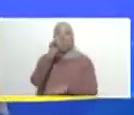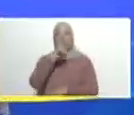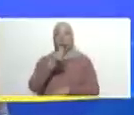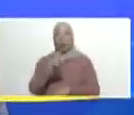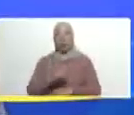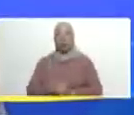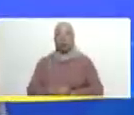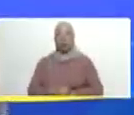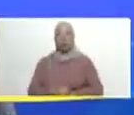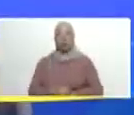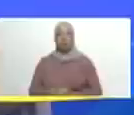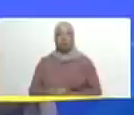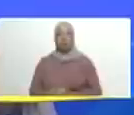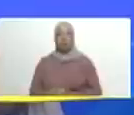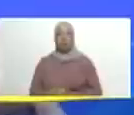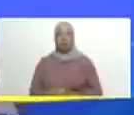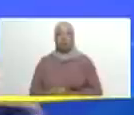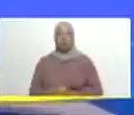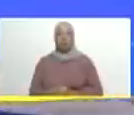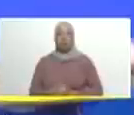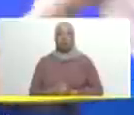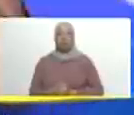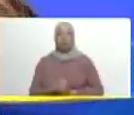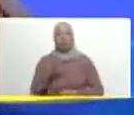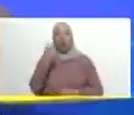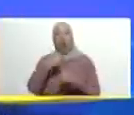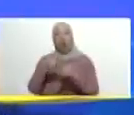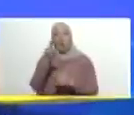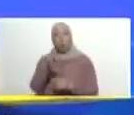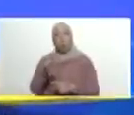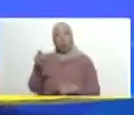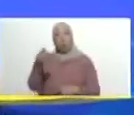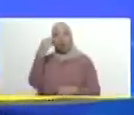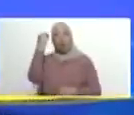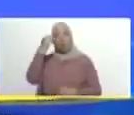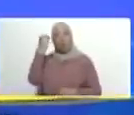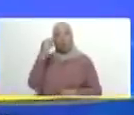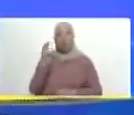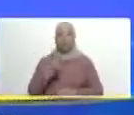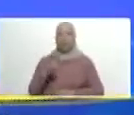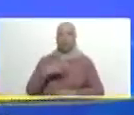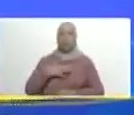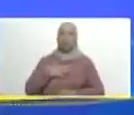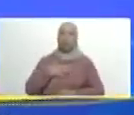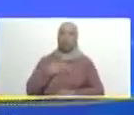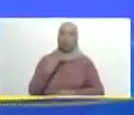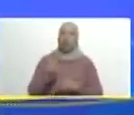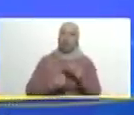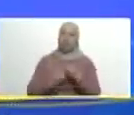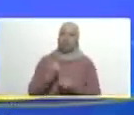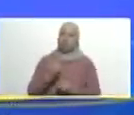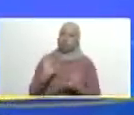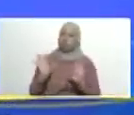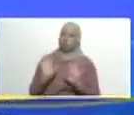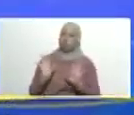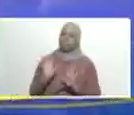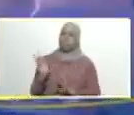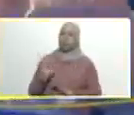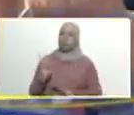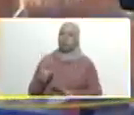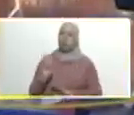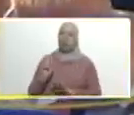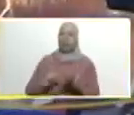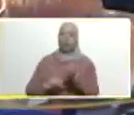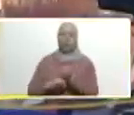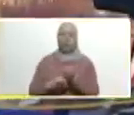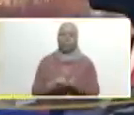cuando otros pensaban que no debíamos hacerlo. Cuando Venezuela